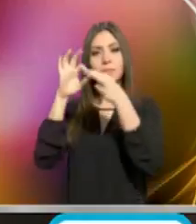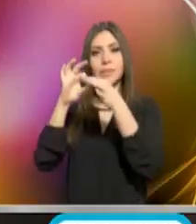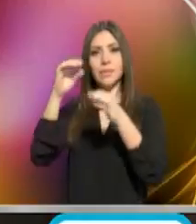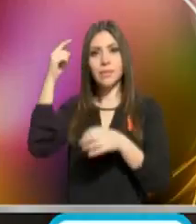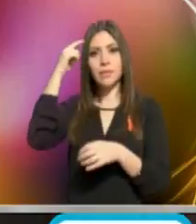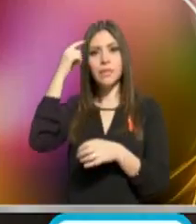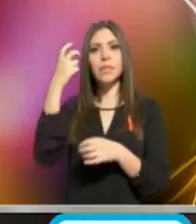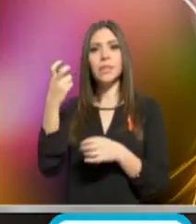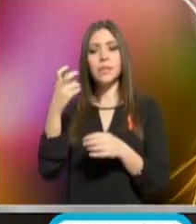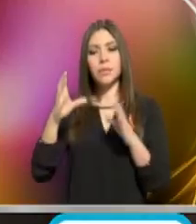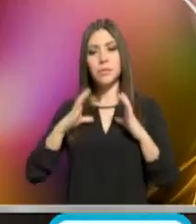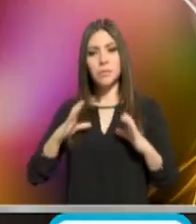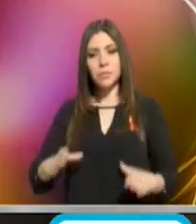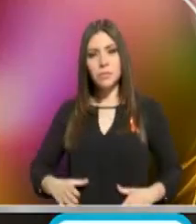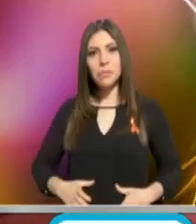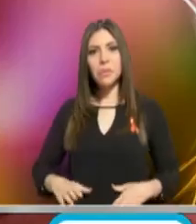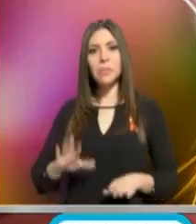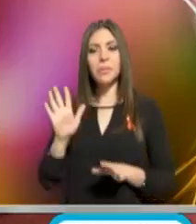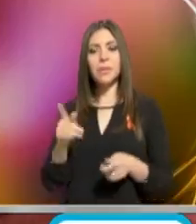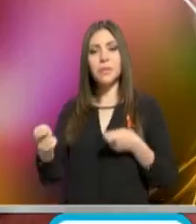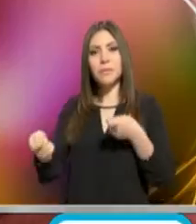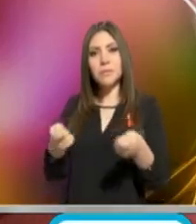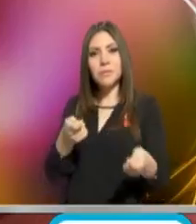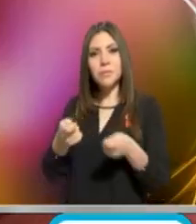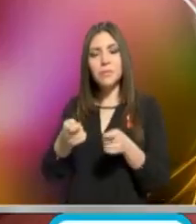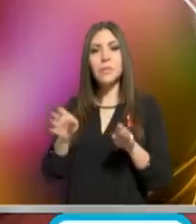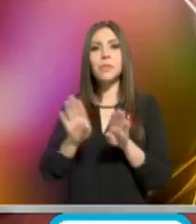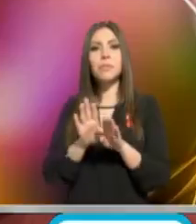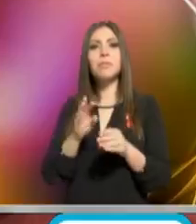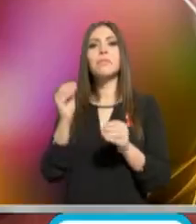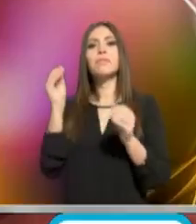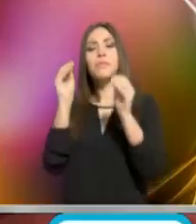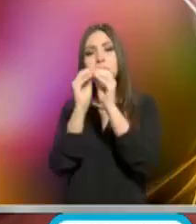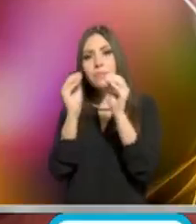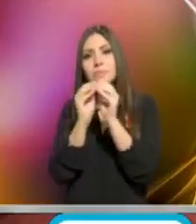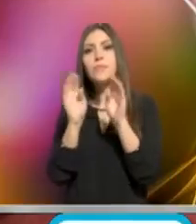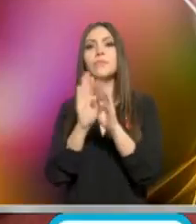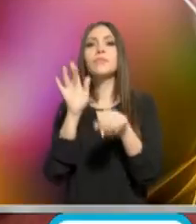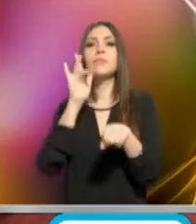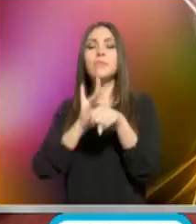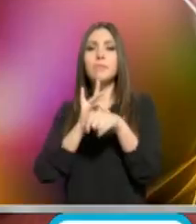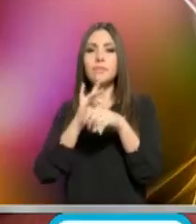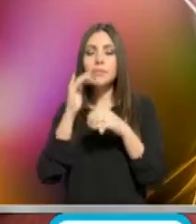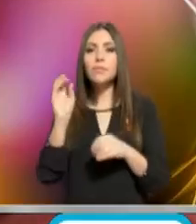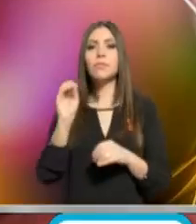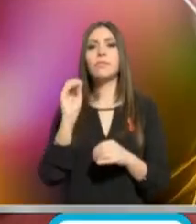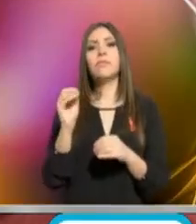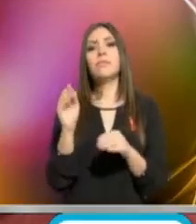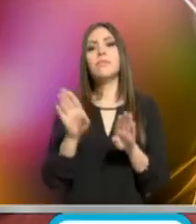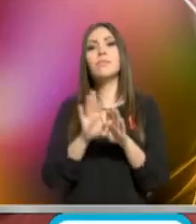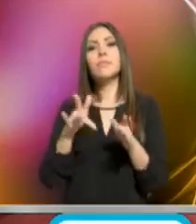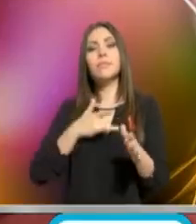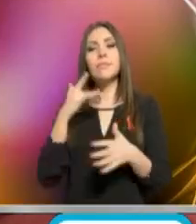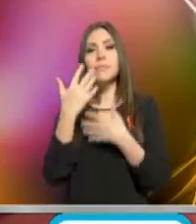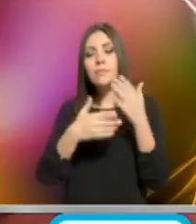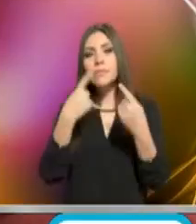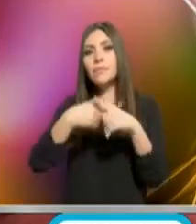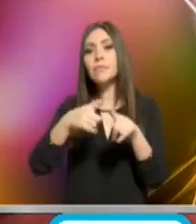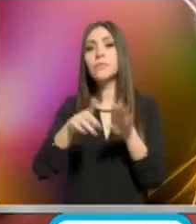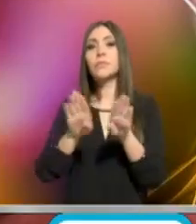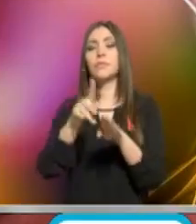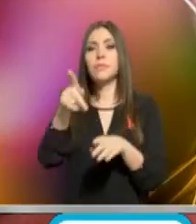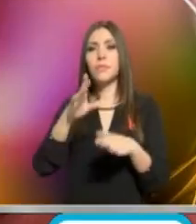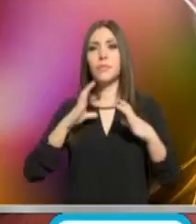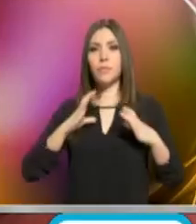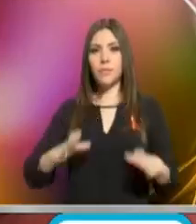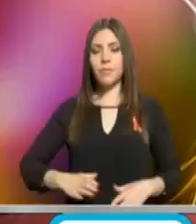determinado. Los besos, las caricias, los abrazos, el cachondeo, cuando están acompañados por una música adecuada, puede